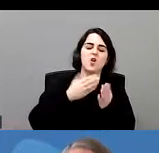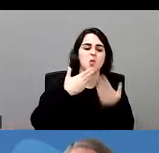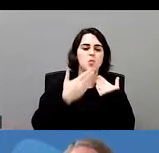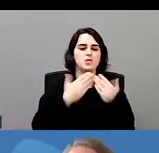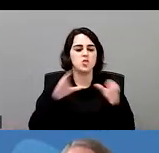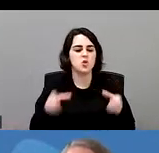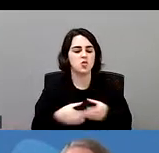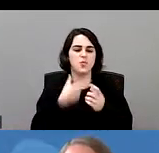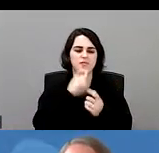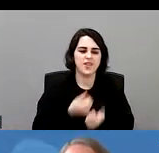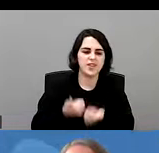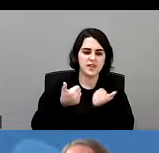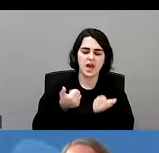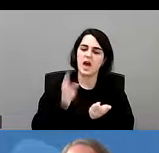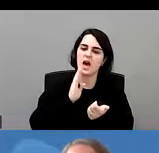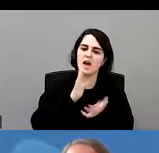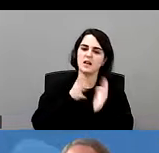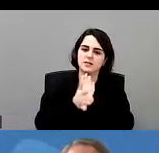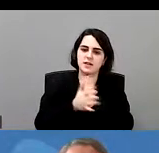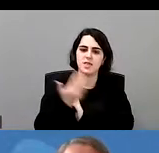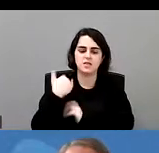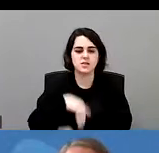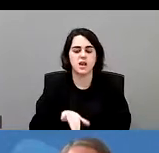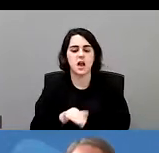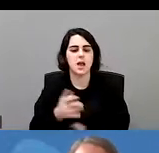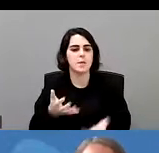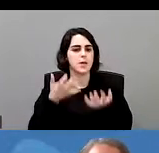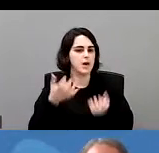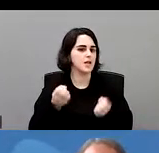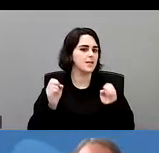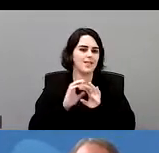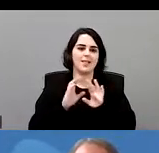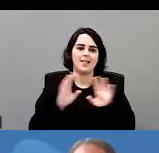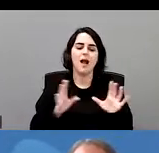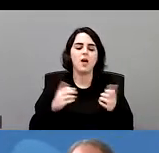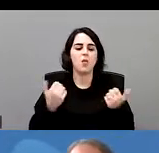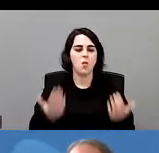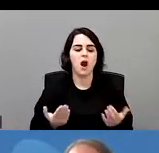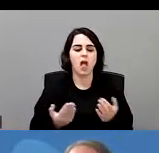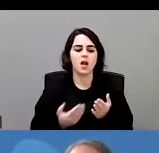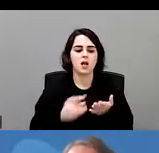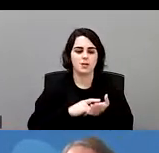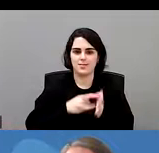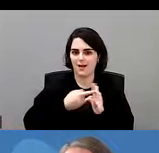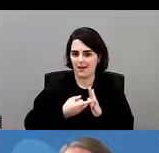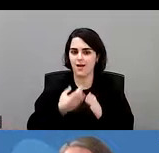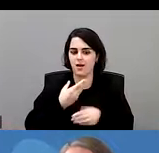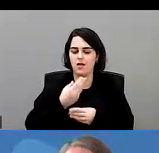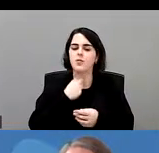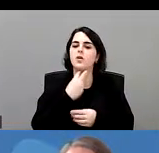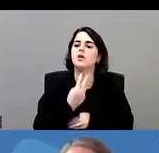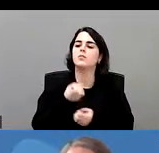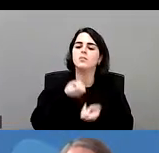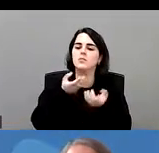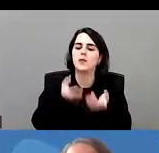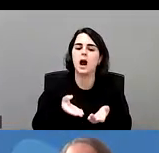cosas que también se ha comentado. Así que una de las ventajas claras, aparte de todo esto, es que el dispositivo, si tiene salida de voz, puede también ayudar al